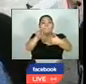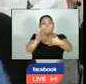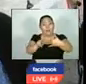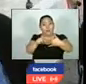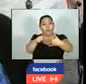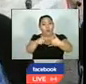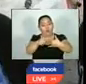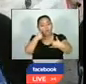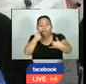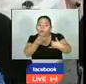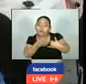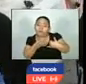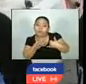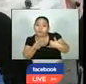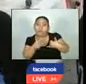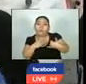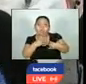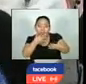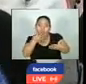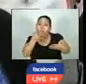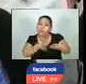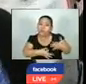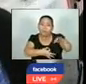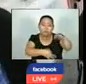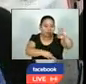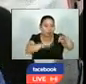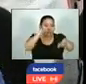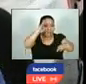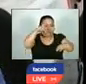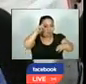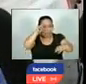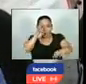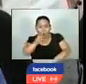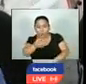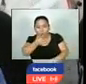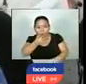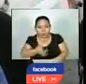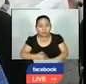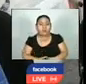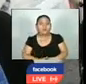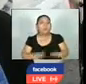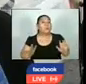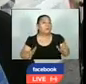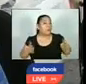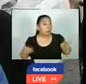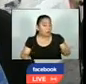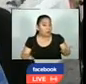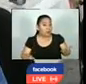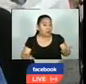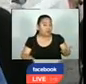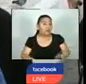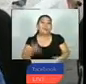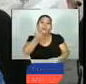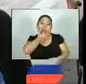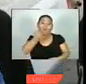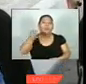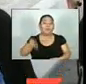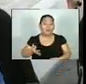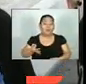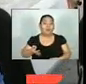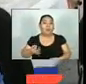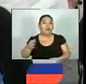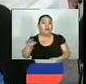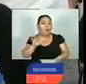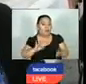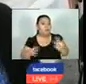cual podemos verificar verdaderamente si son falsos o son verdaderos. ¿Verdad? Porque verdaderamente aún hay personas